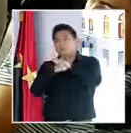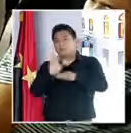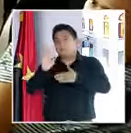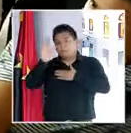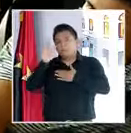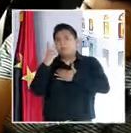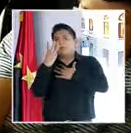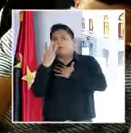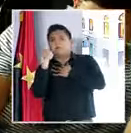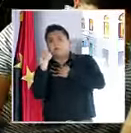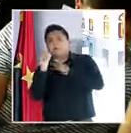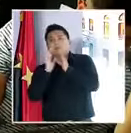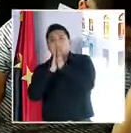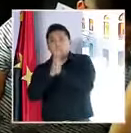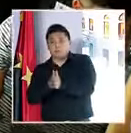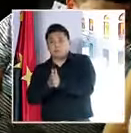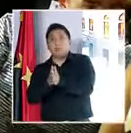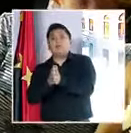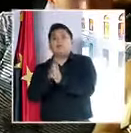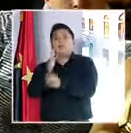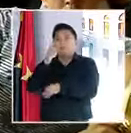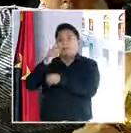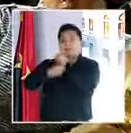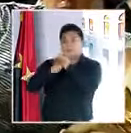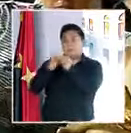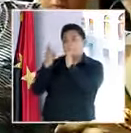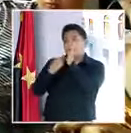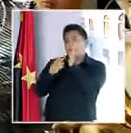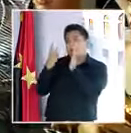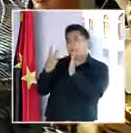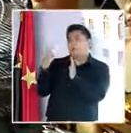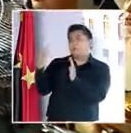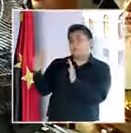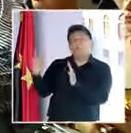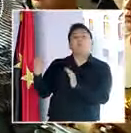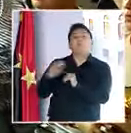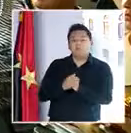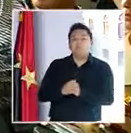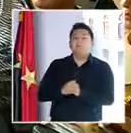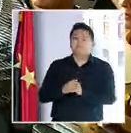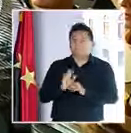o 31 de diciembre del año 2023 estará